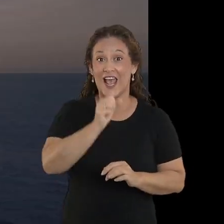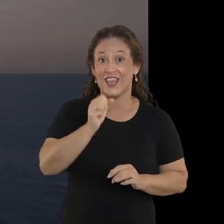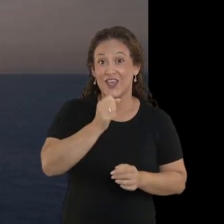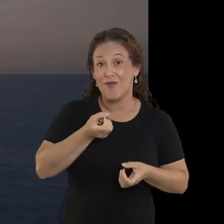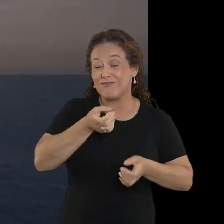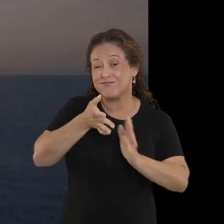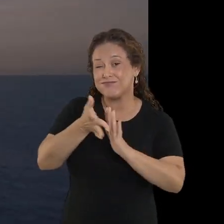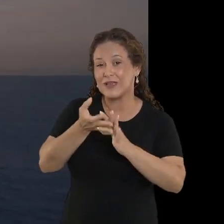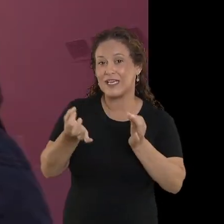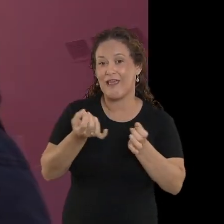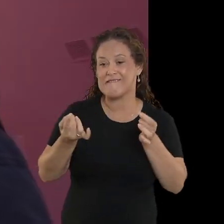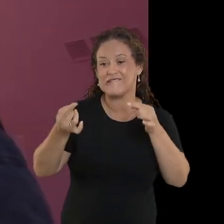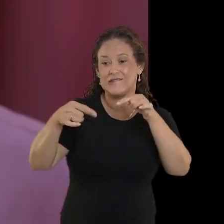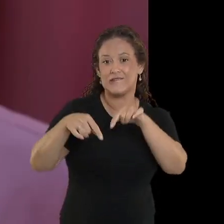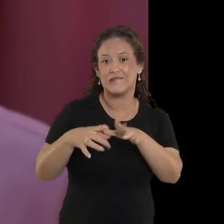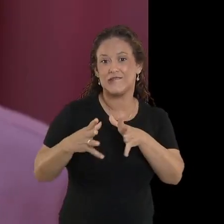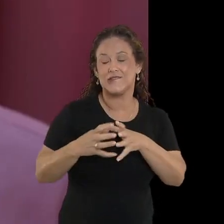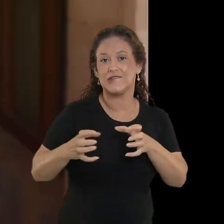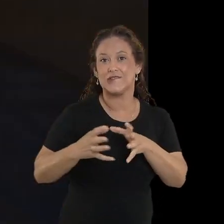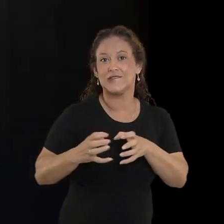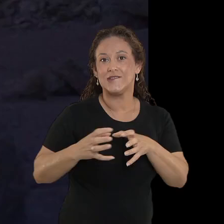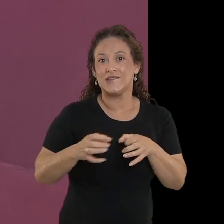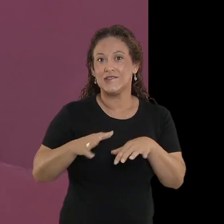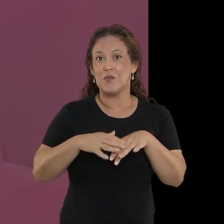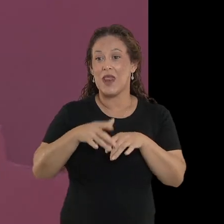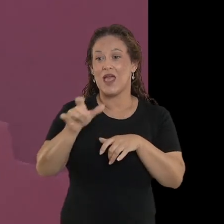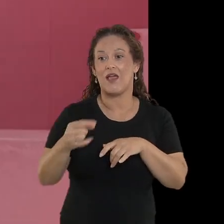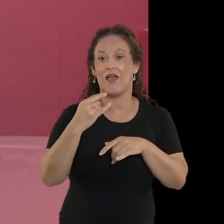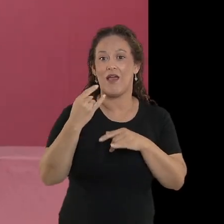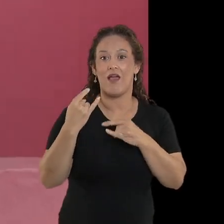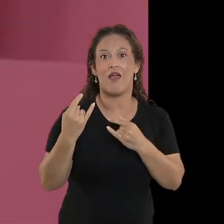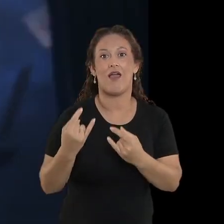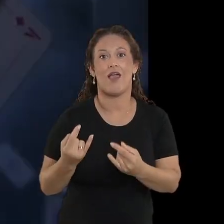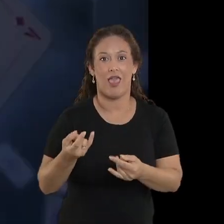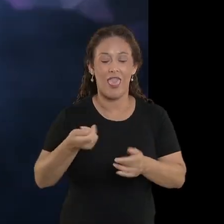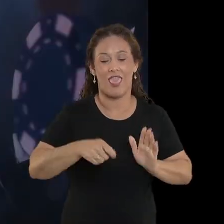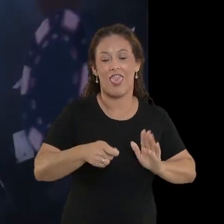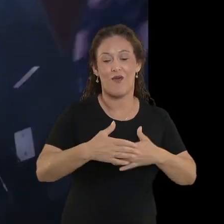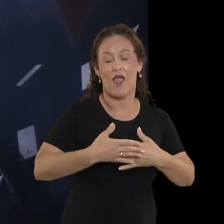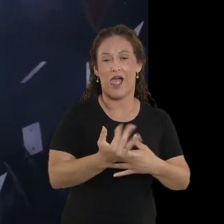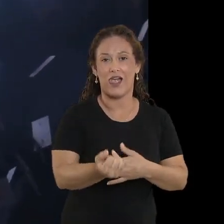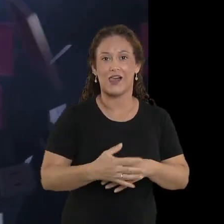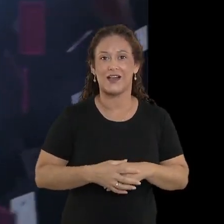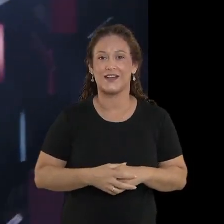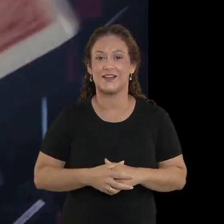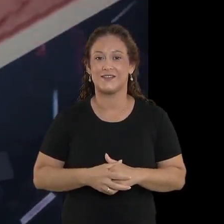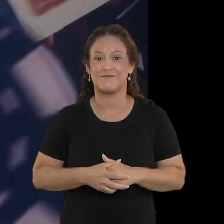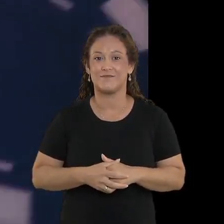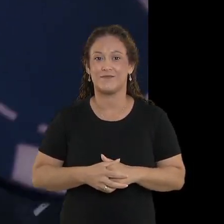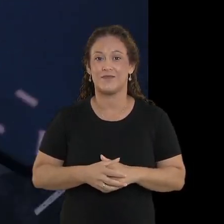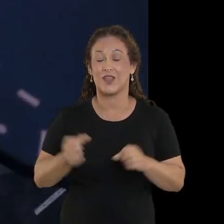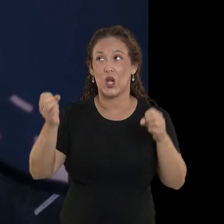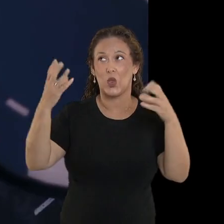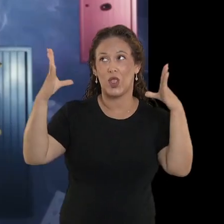su sencillo canta un encuentro muy esperado y subido de tono para el que su enamorado tiene la llave.